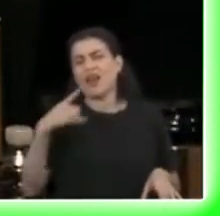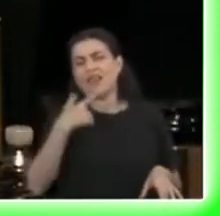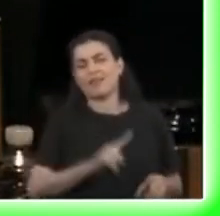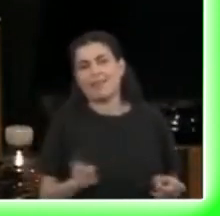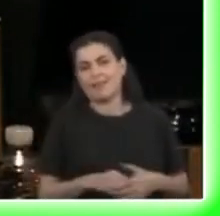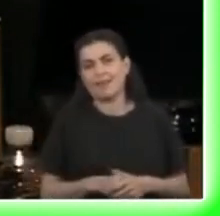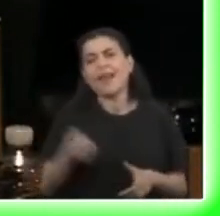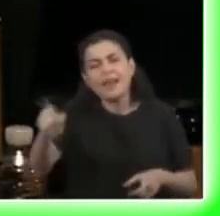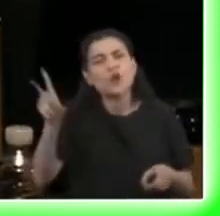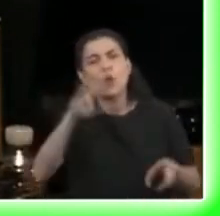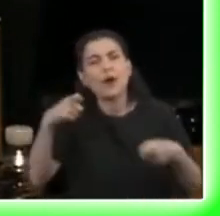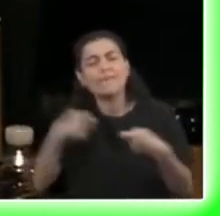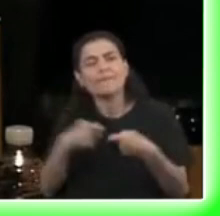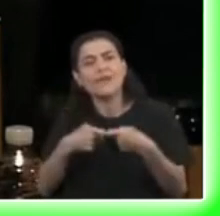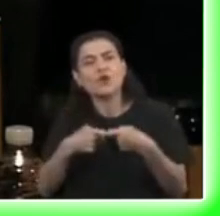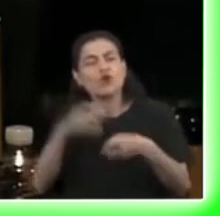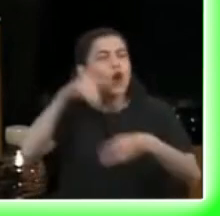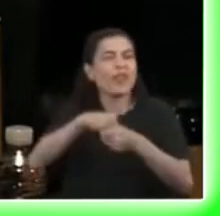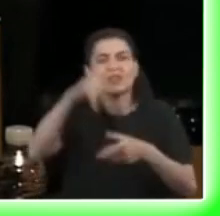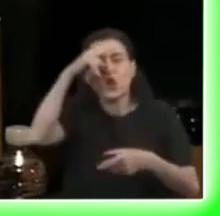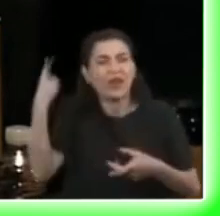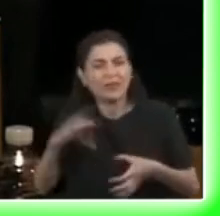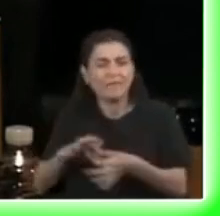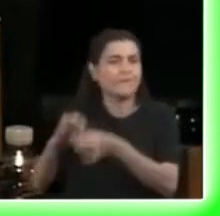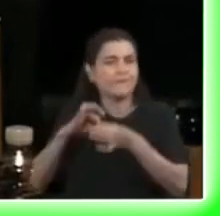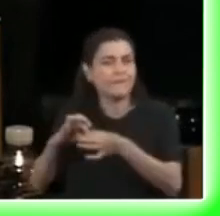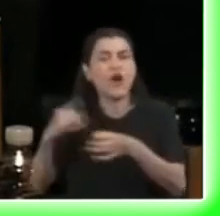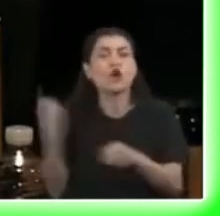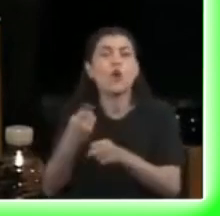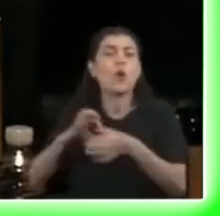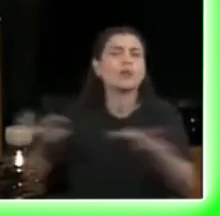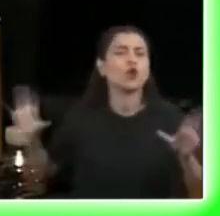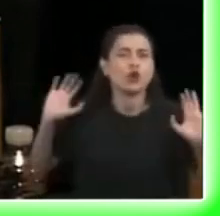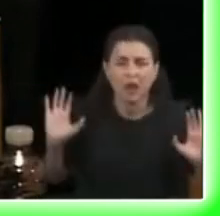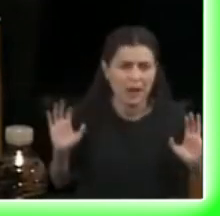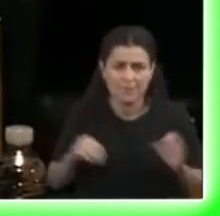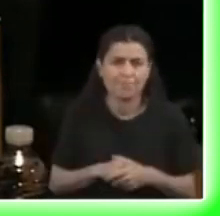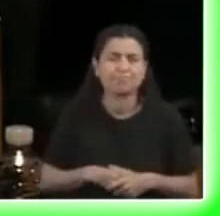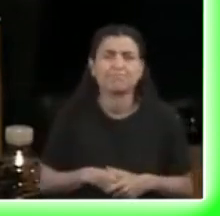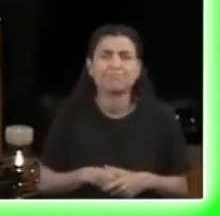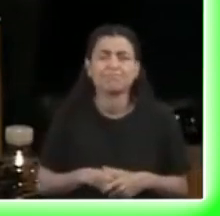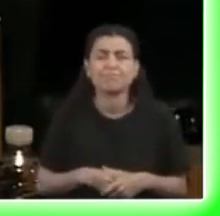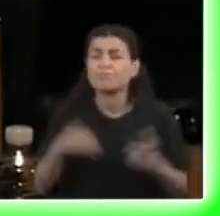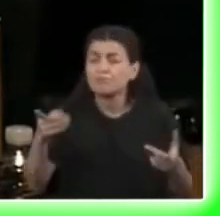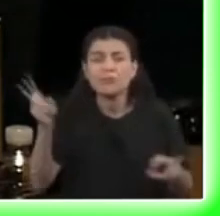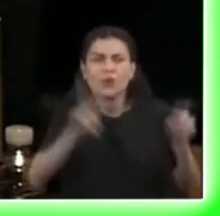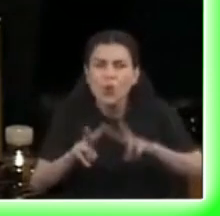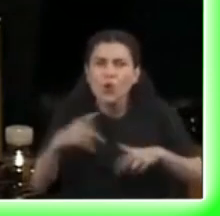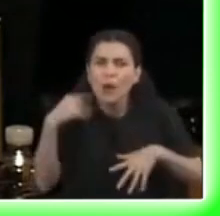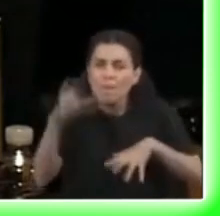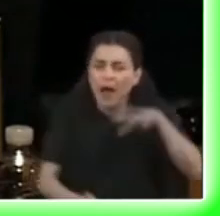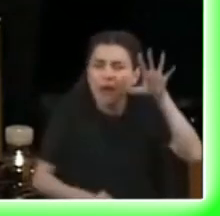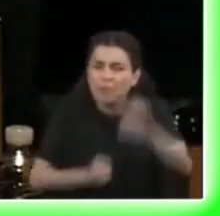ni un milímetro. Se van a aferrar a esa hegemonía a toda costa y van a hacer lo imposible para acumular más, más y más